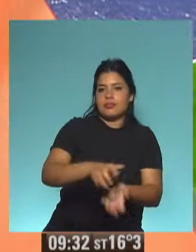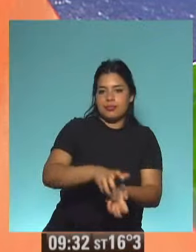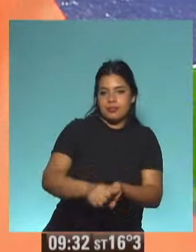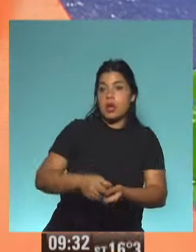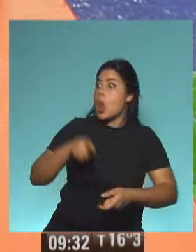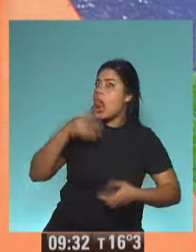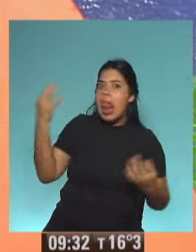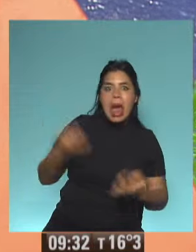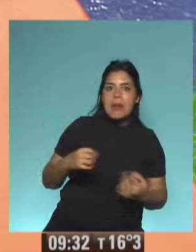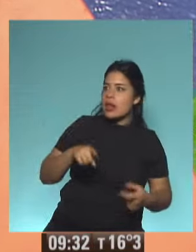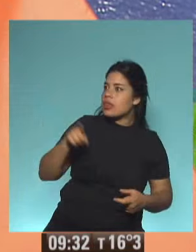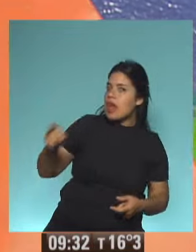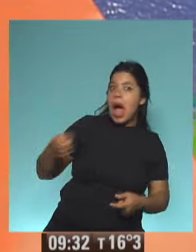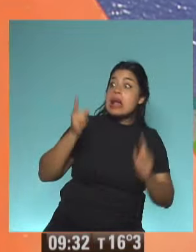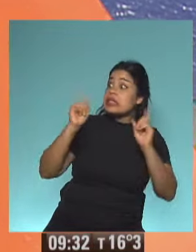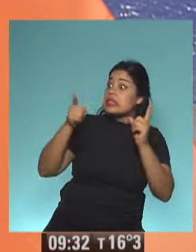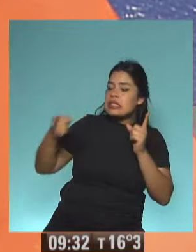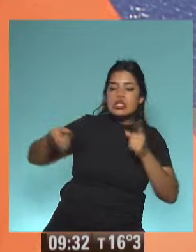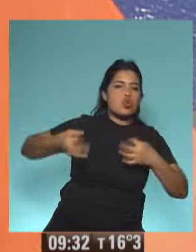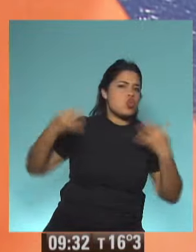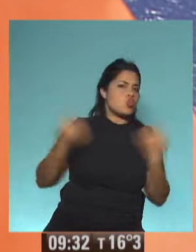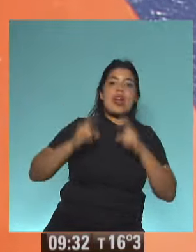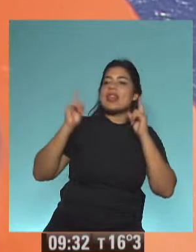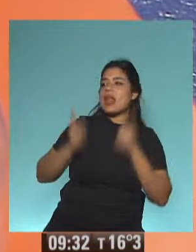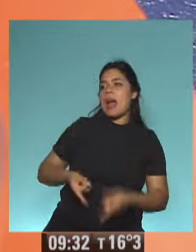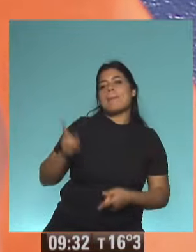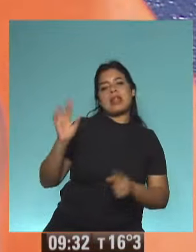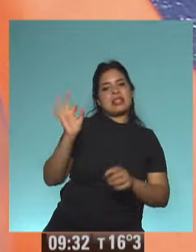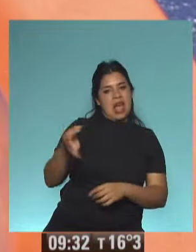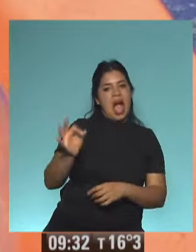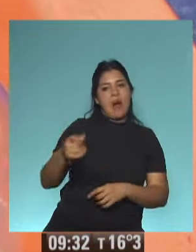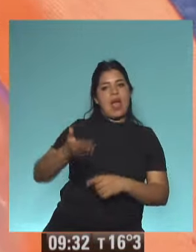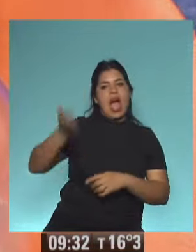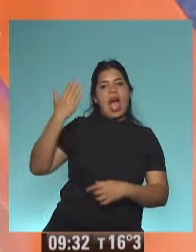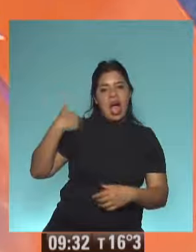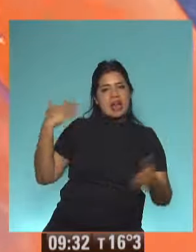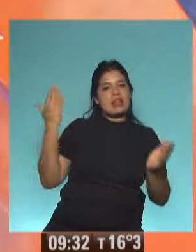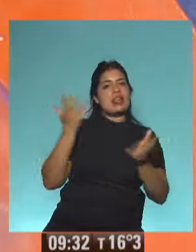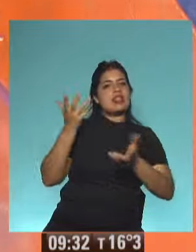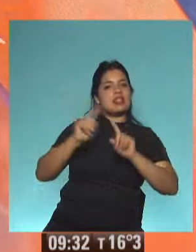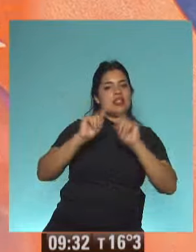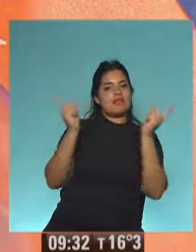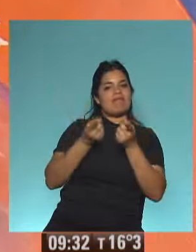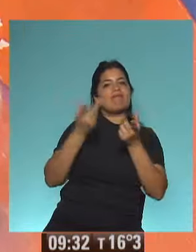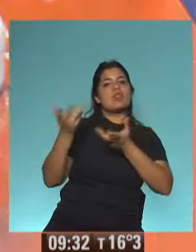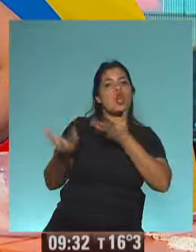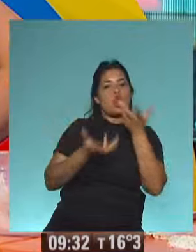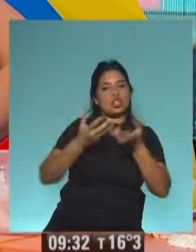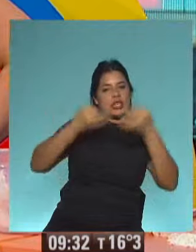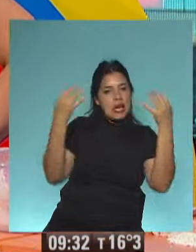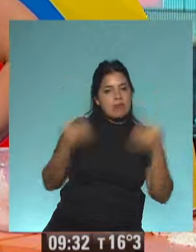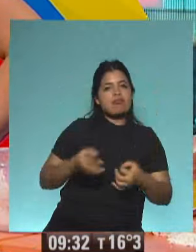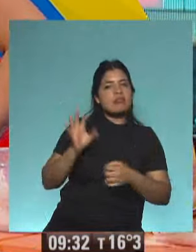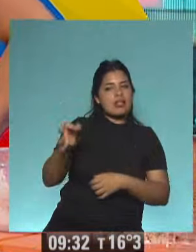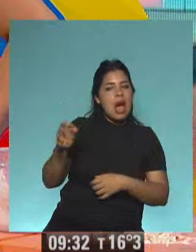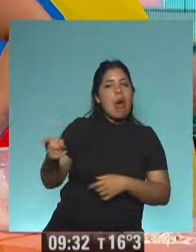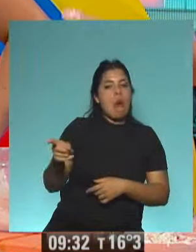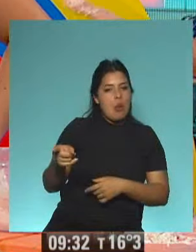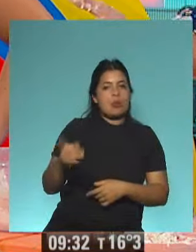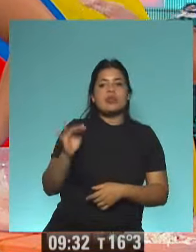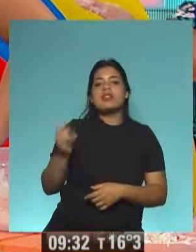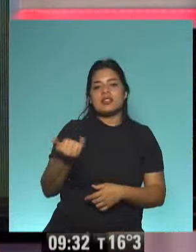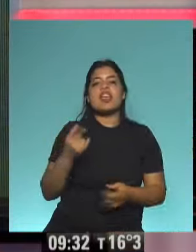seño. Sí, a mí me estudió para estudié cocina, ¿no? Estudió cocina. Sí, sí, está bueno. Diría mi abuela, no es moco de pavo.